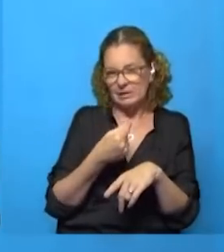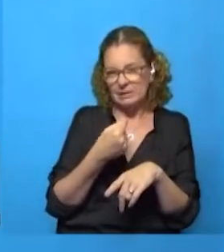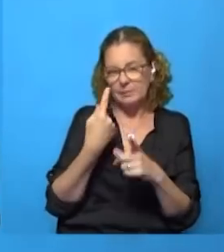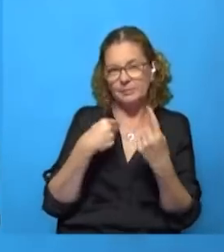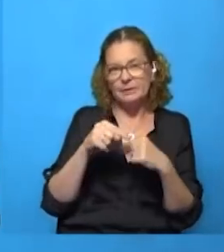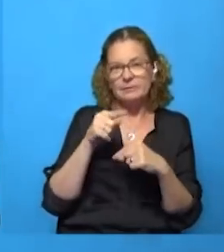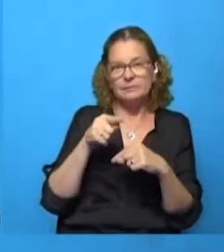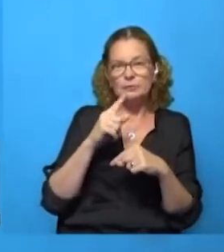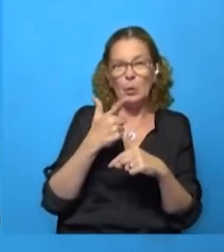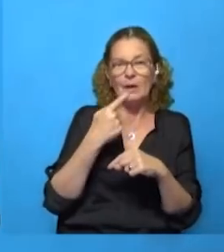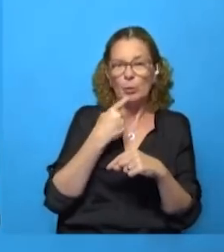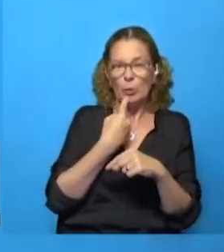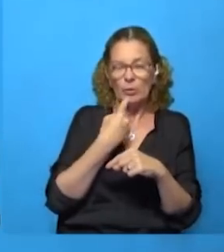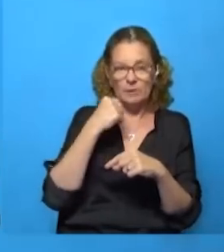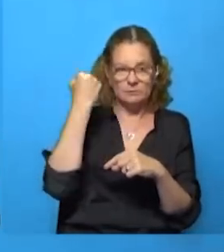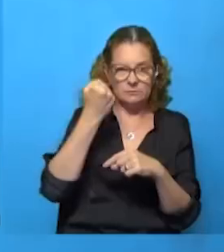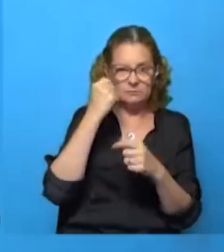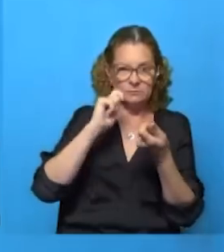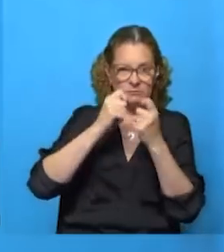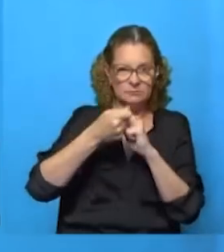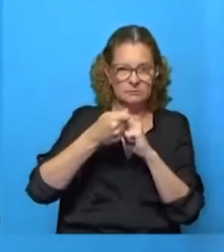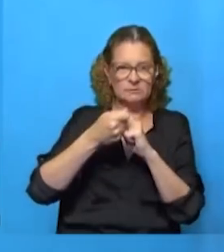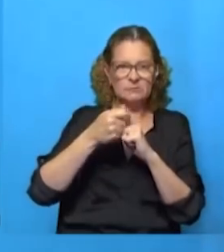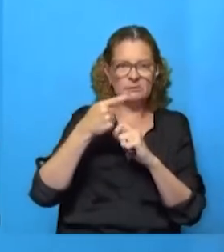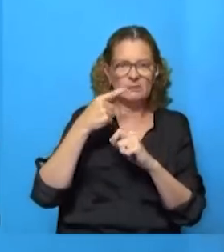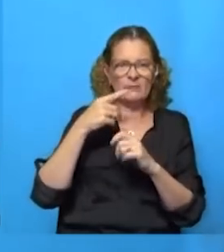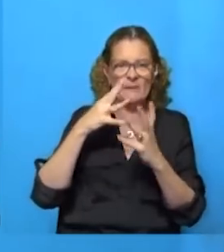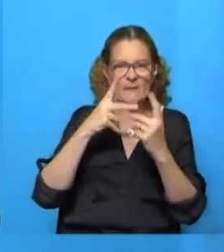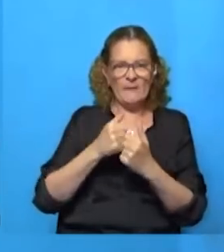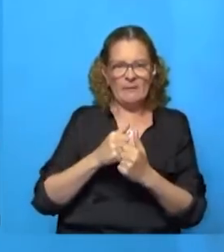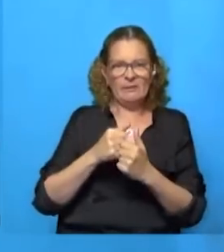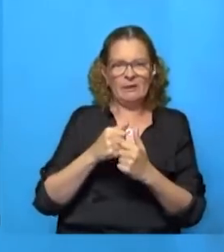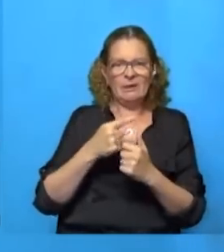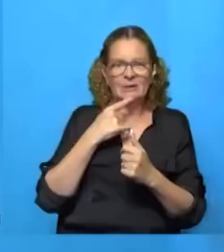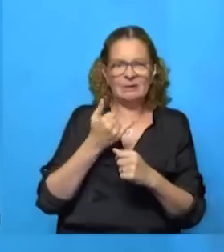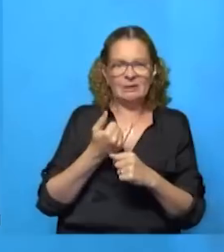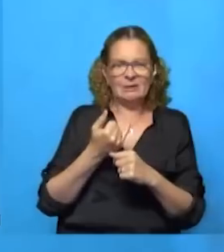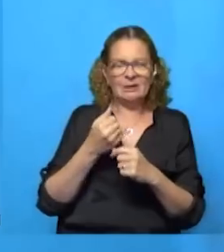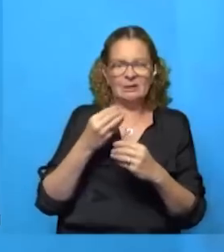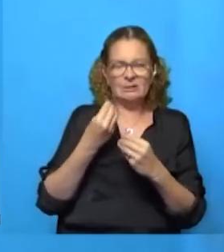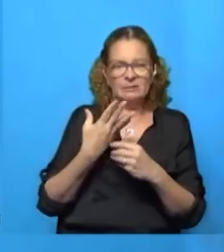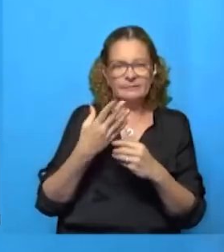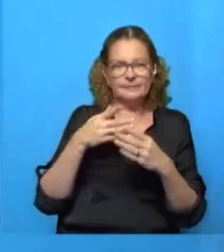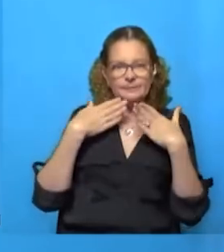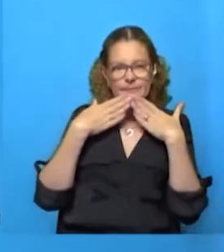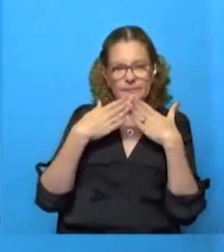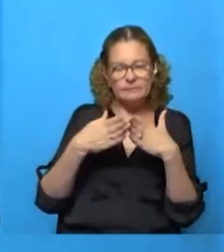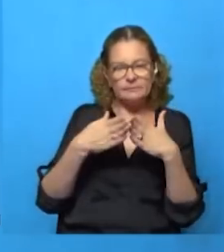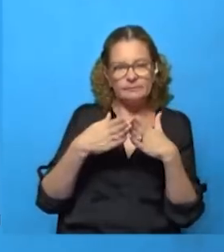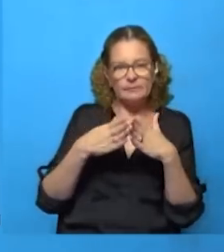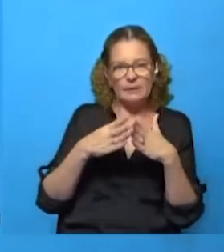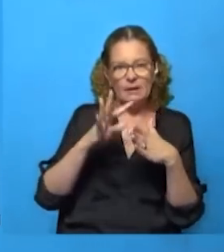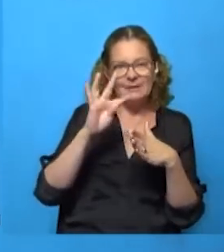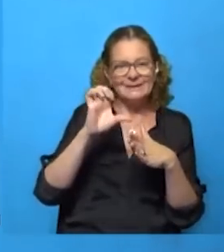sin dudas los cambios más importantes han dado el punto de vista metodológico bueno en formulación de preguntas en